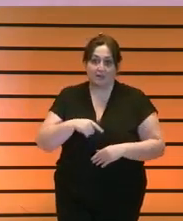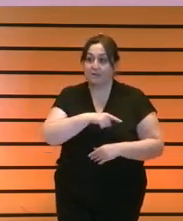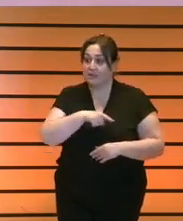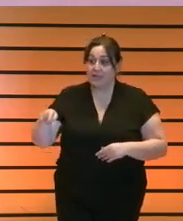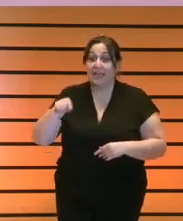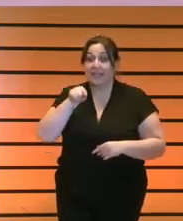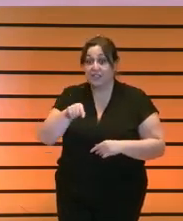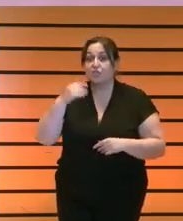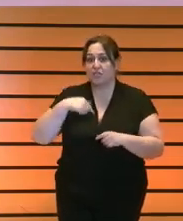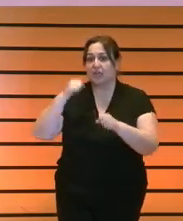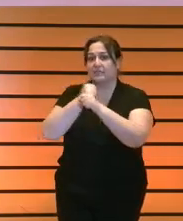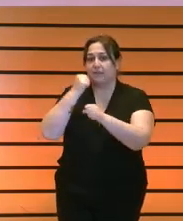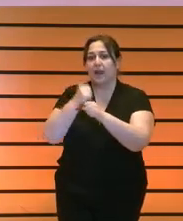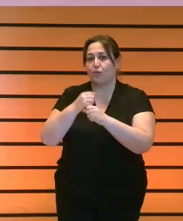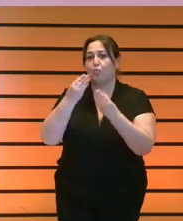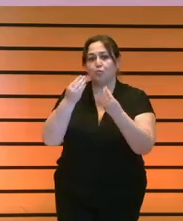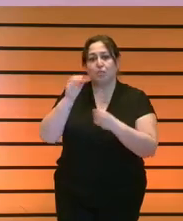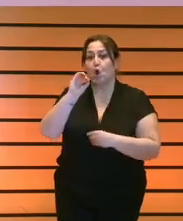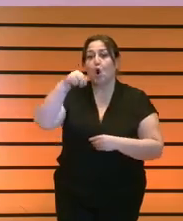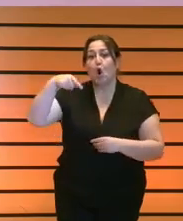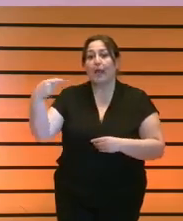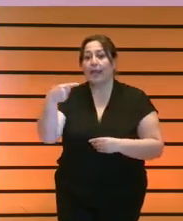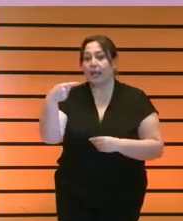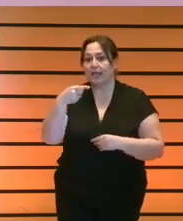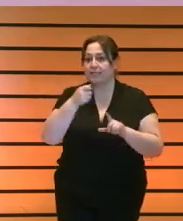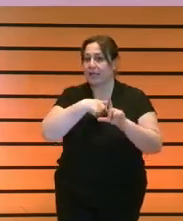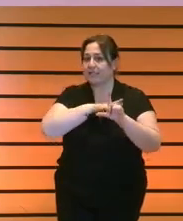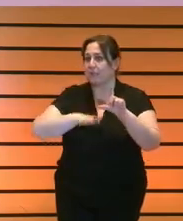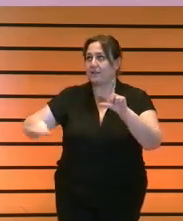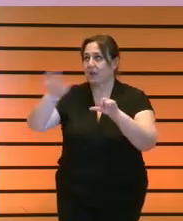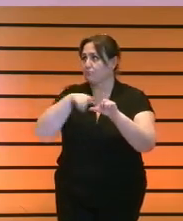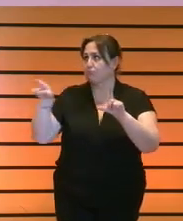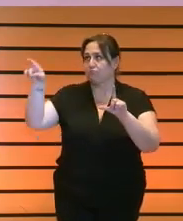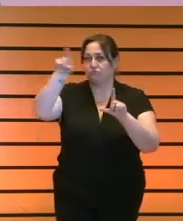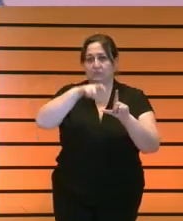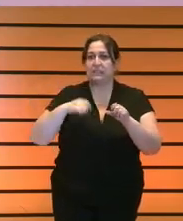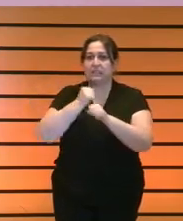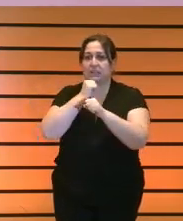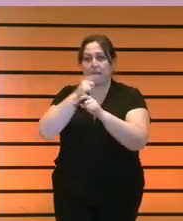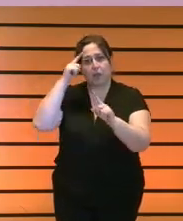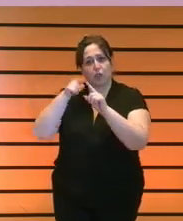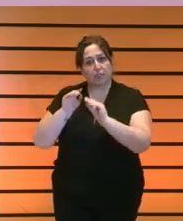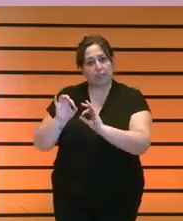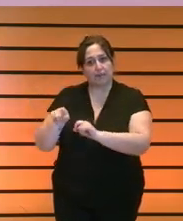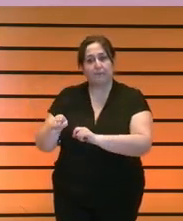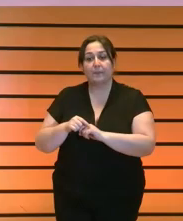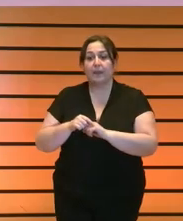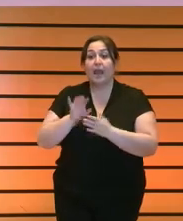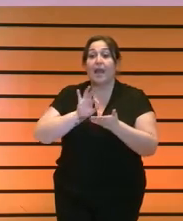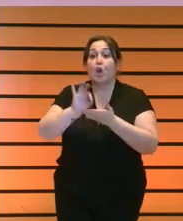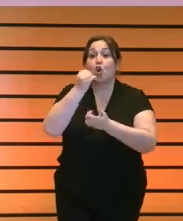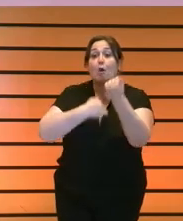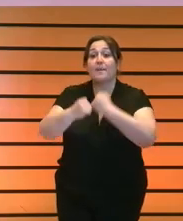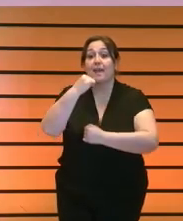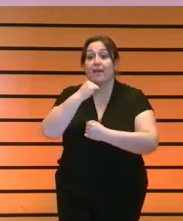vienen trabajando ya muchísimas ONGs a lo largo de todo el Estado español, de toda Europa. Y la economía circular pues, vendría a ser un poco